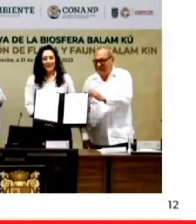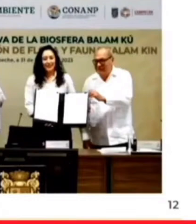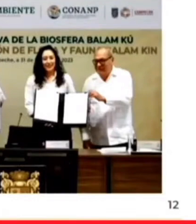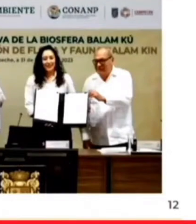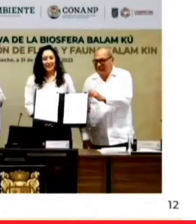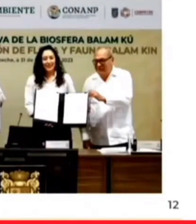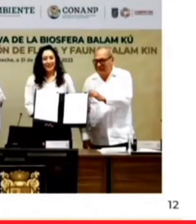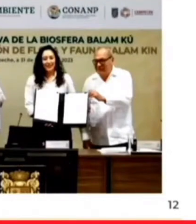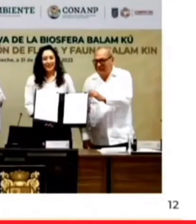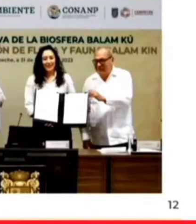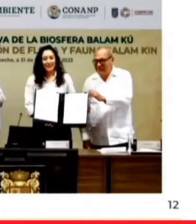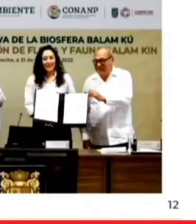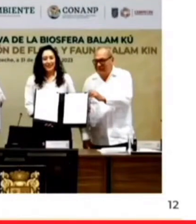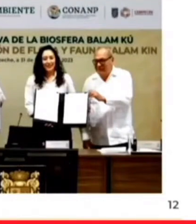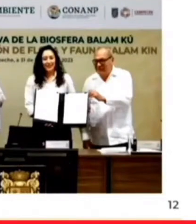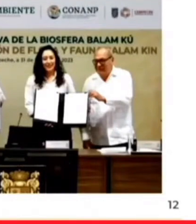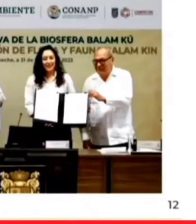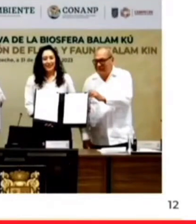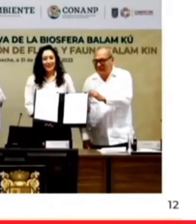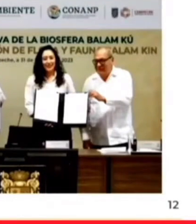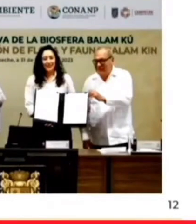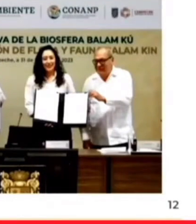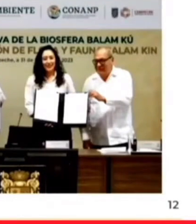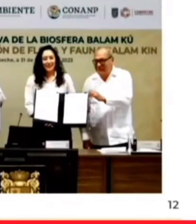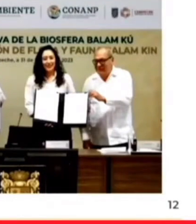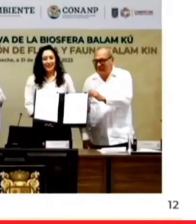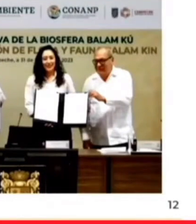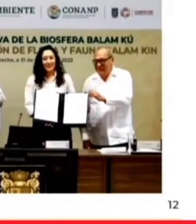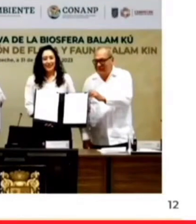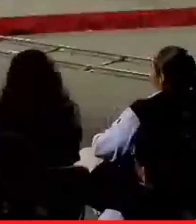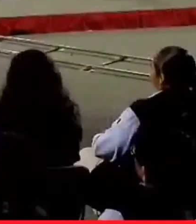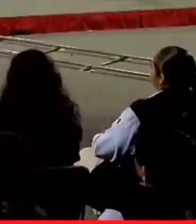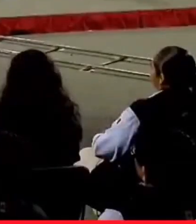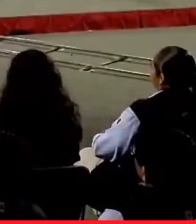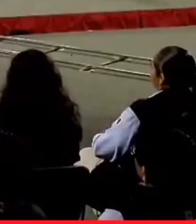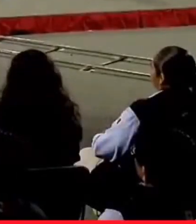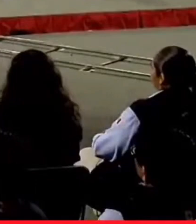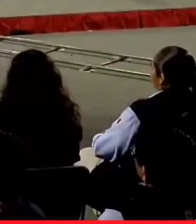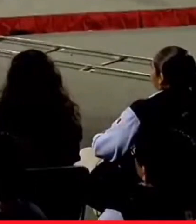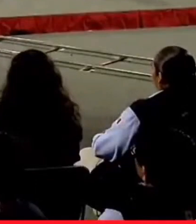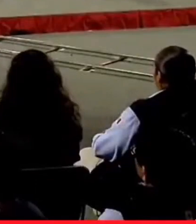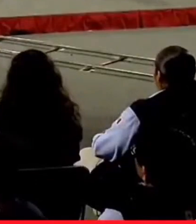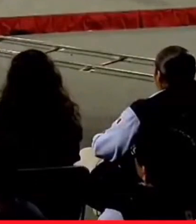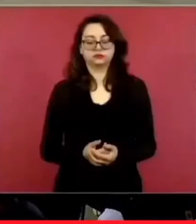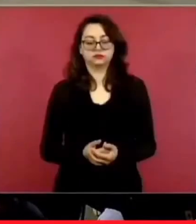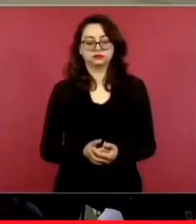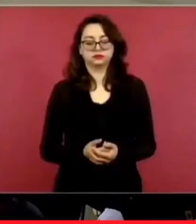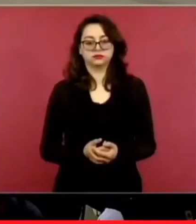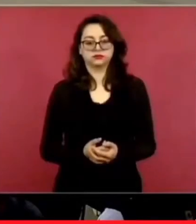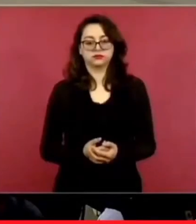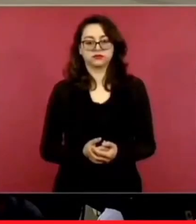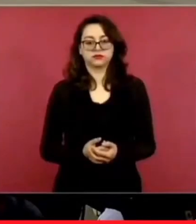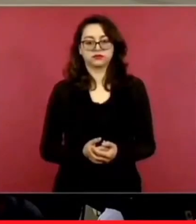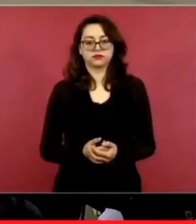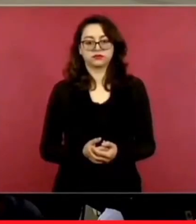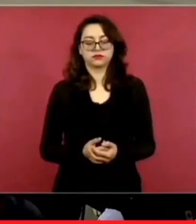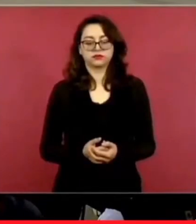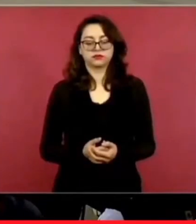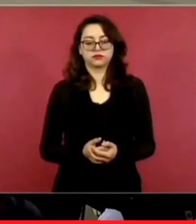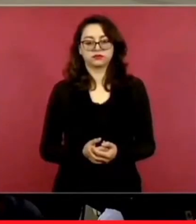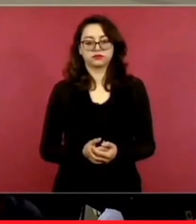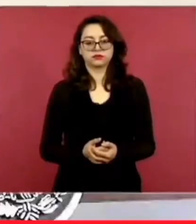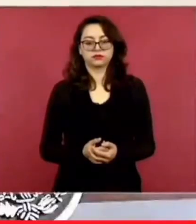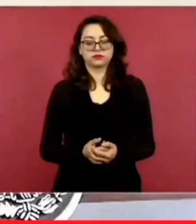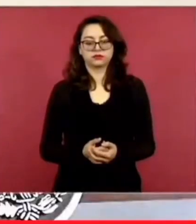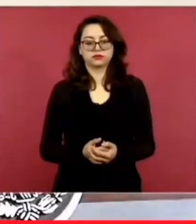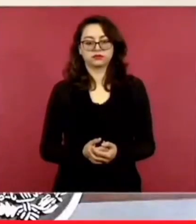los cuerpos de agua, que son sitios de descanso, alimentación y reproducción, las famosas aguadas, como lo